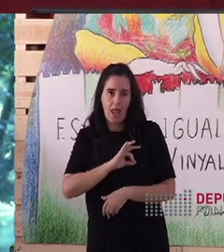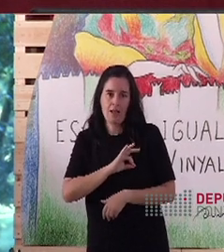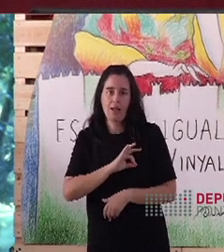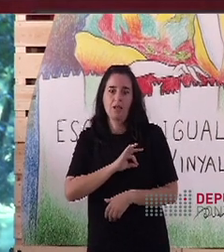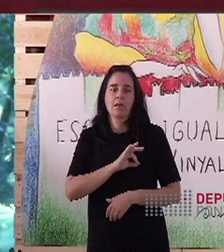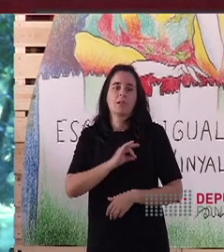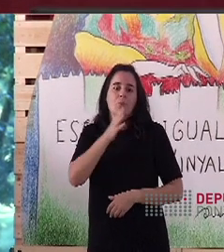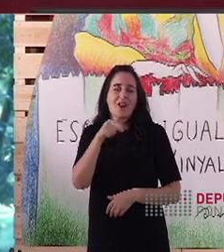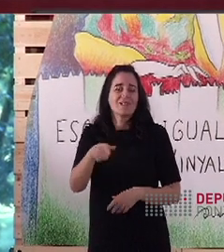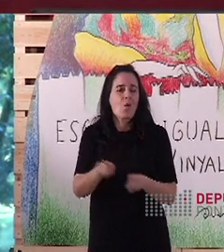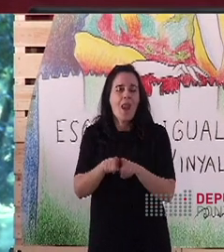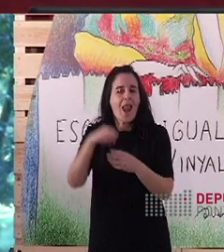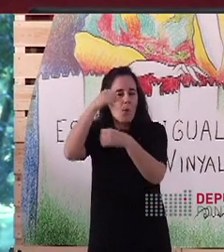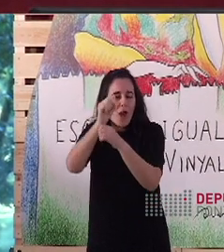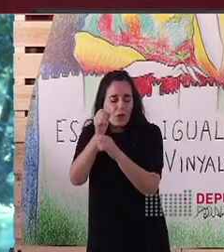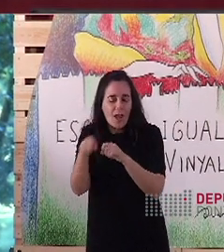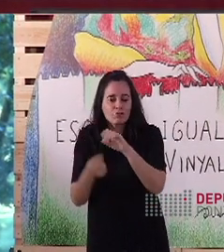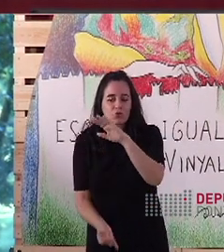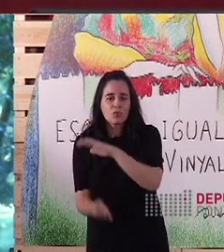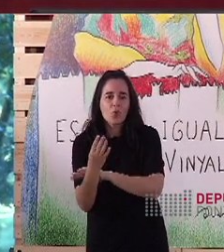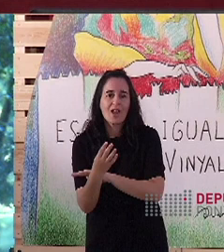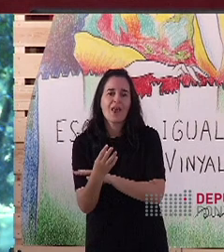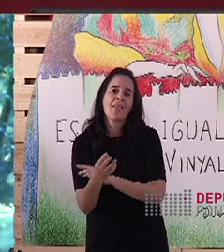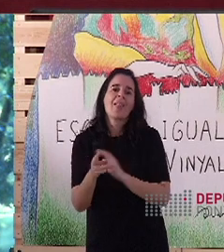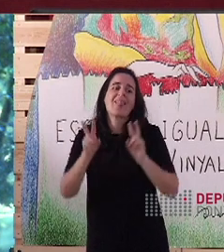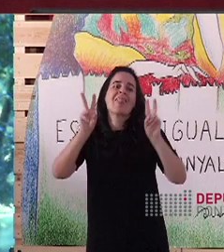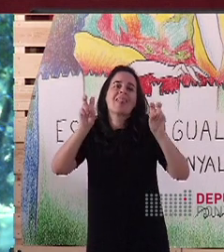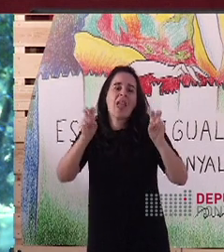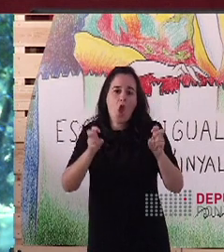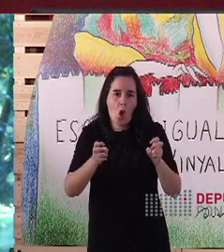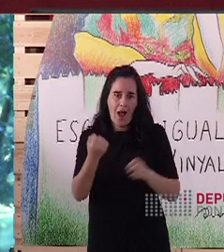llamamos capitalismo neoliberal. Ahí